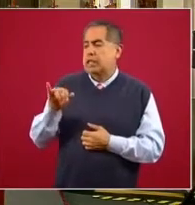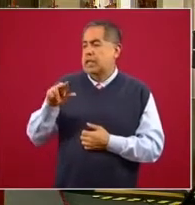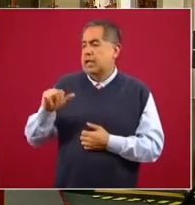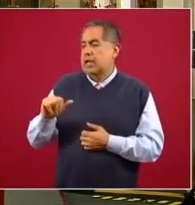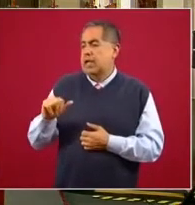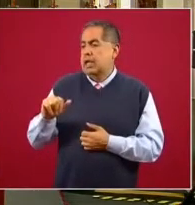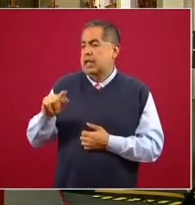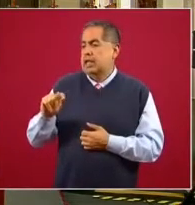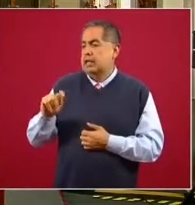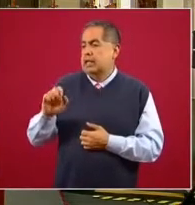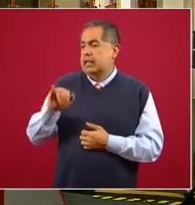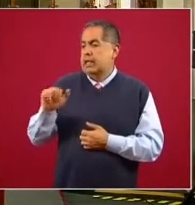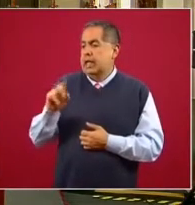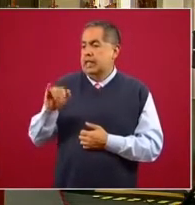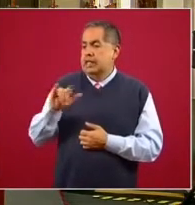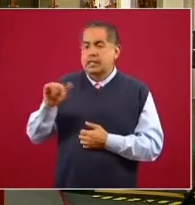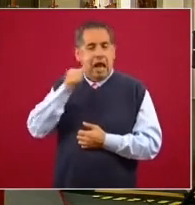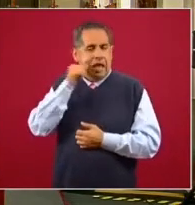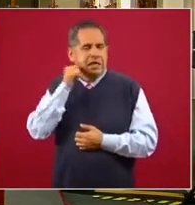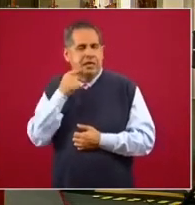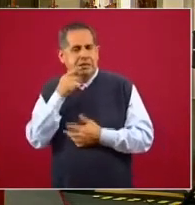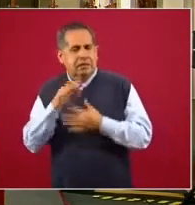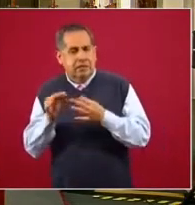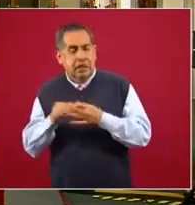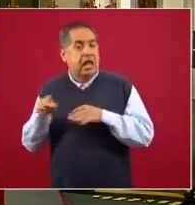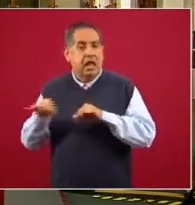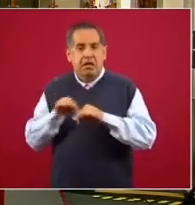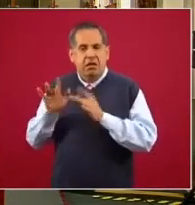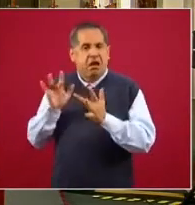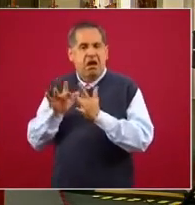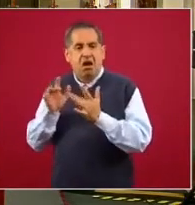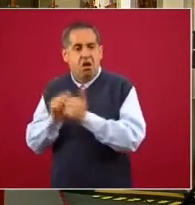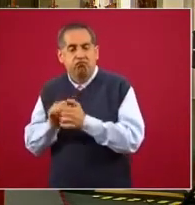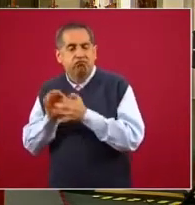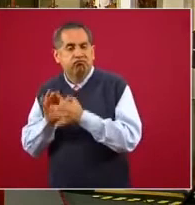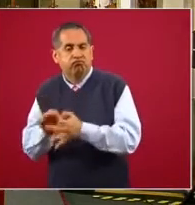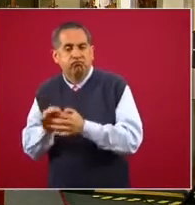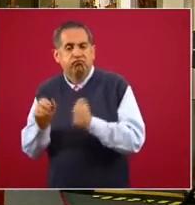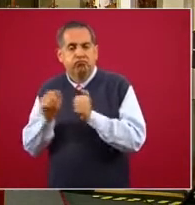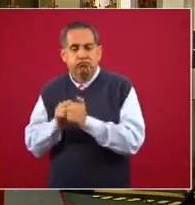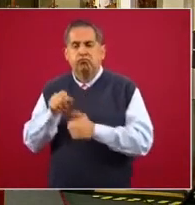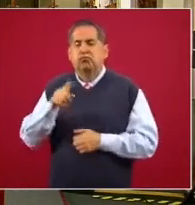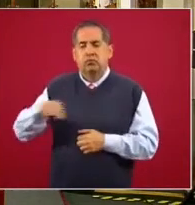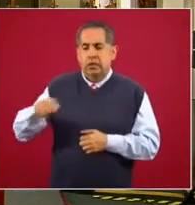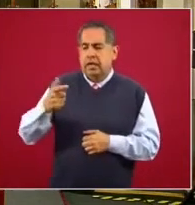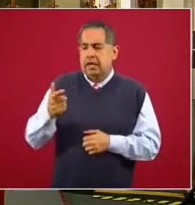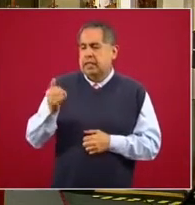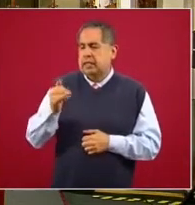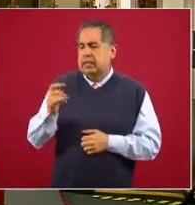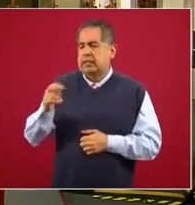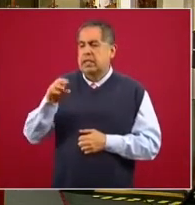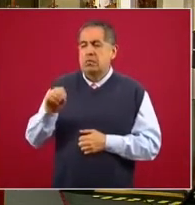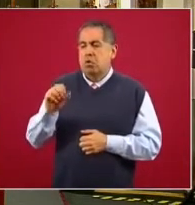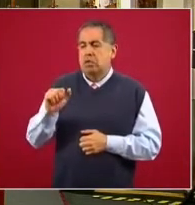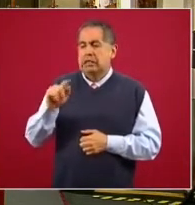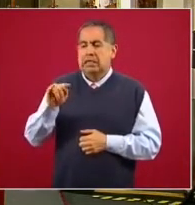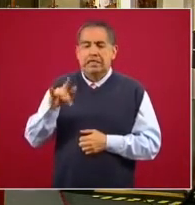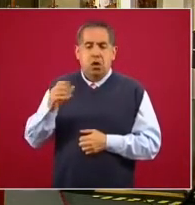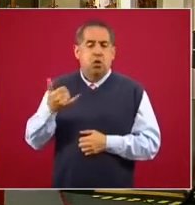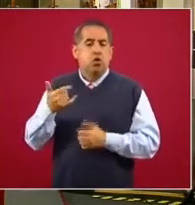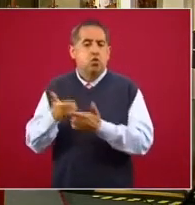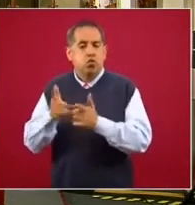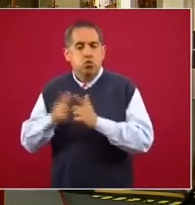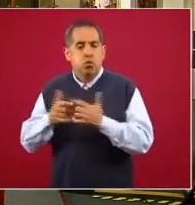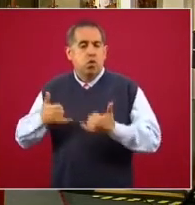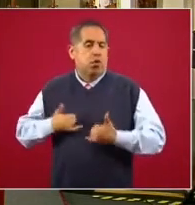Tejadilla, que es una de las personas que mencioné ayer y que trabaja de manera directa con Guillermo Santiago y el grupo